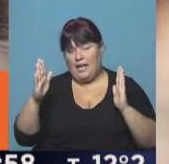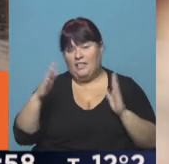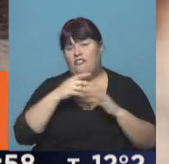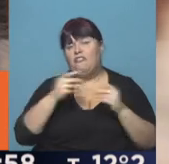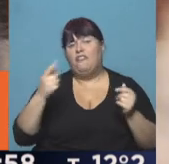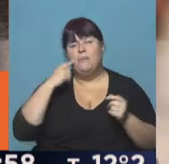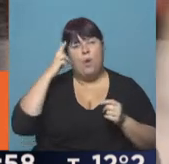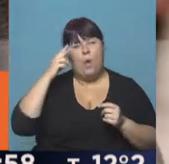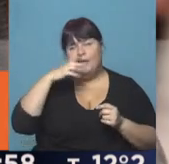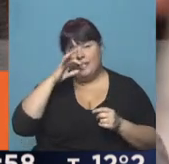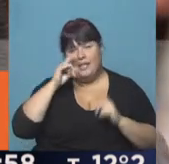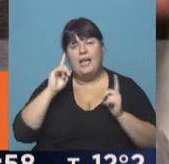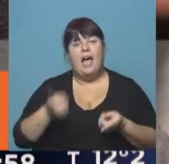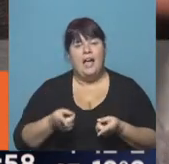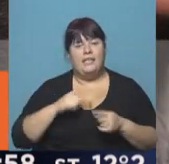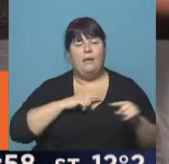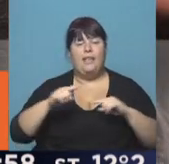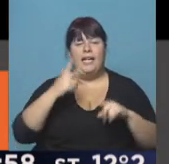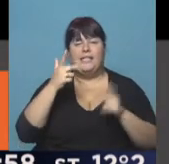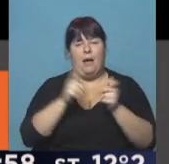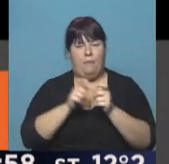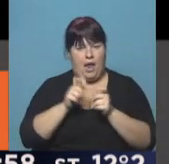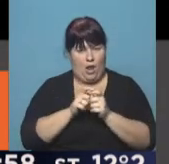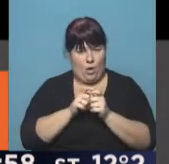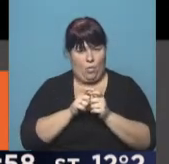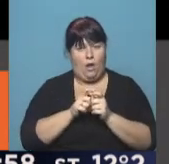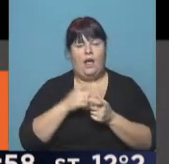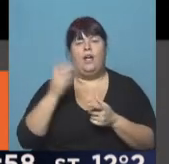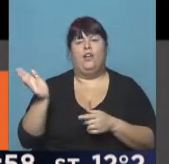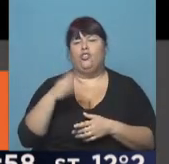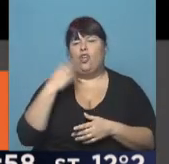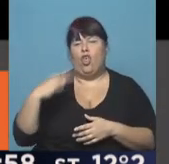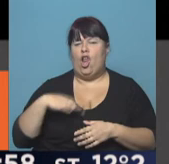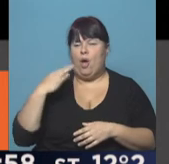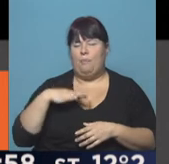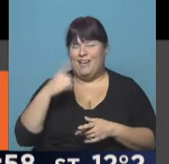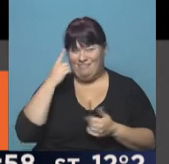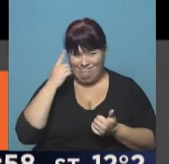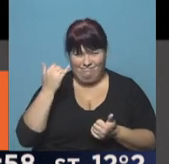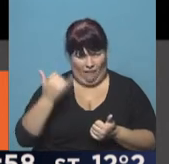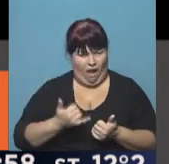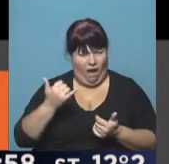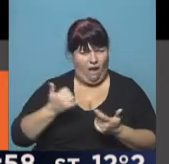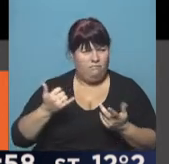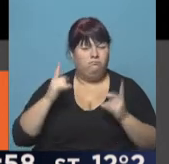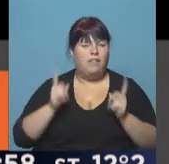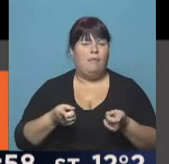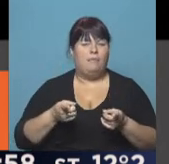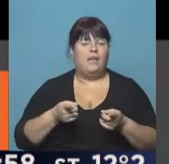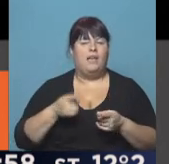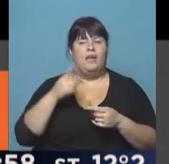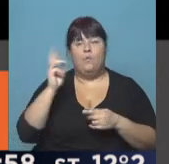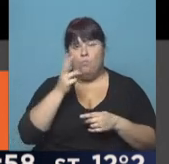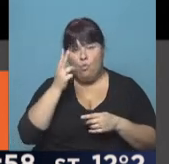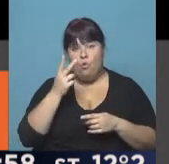finales de los 70 también dirigió tres películas recibió todos los premios que uno se puede imaginar y dejó al con su